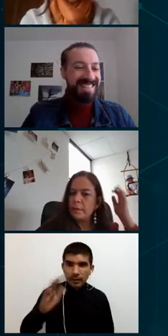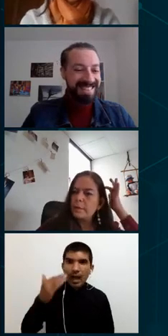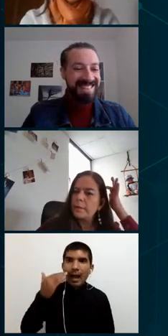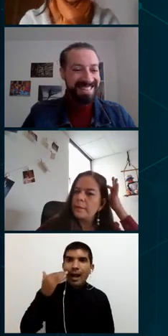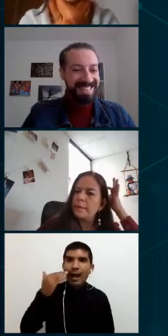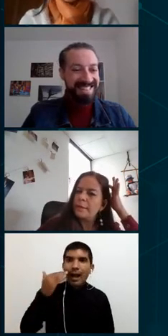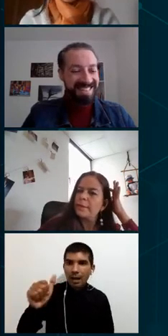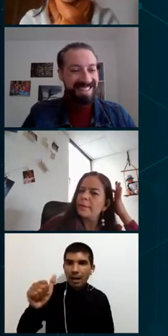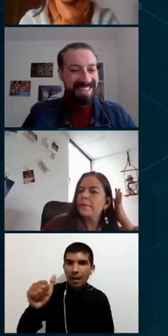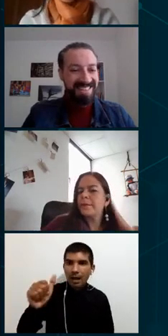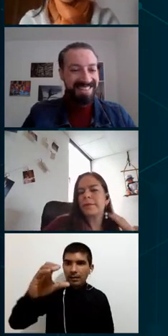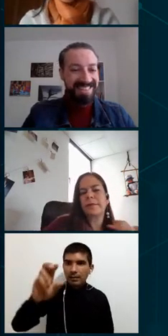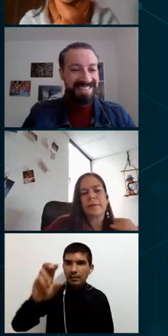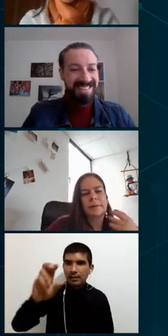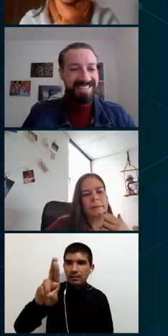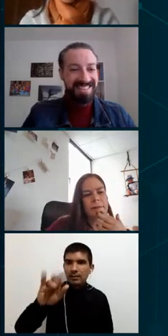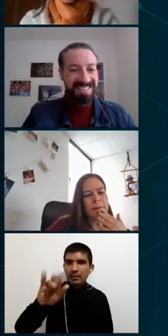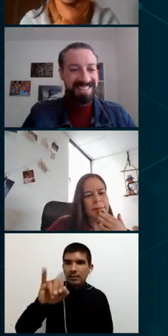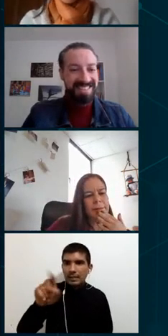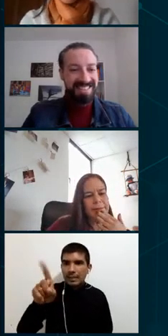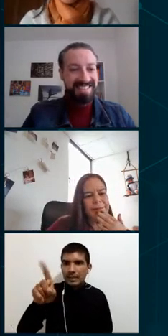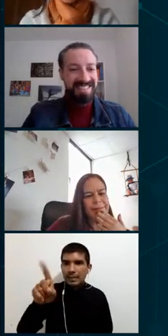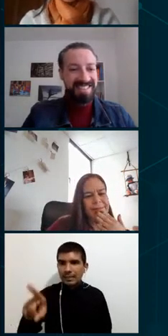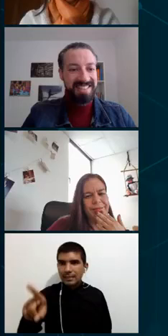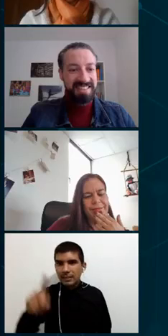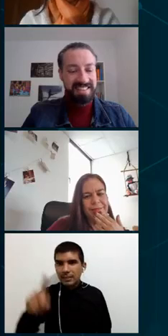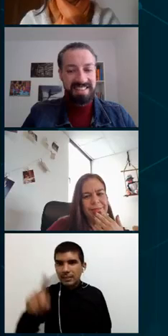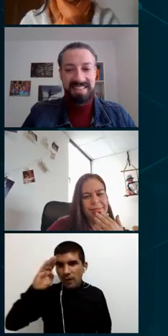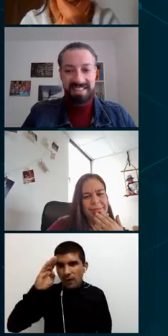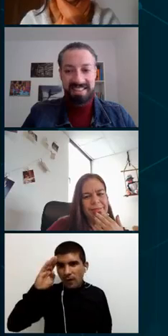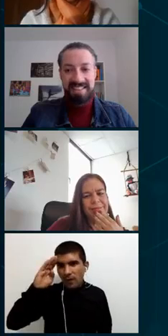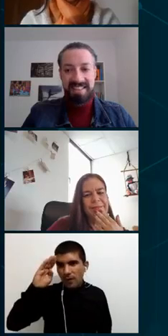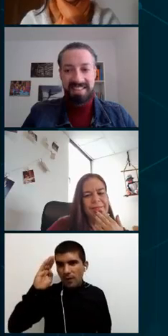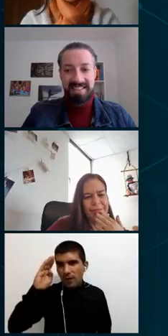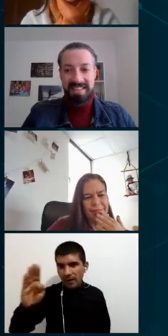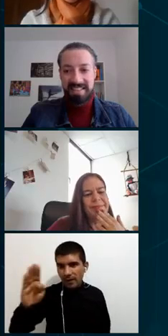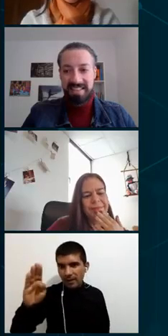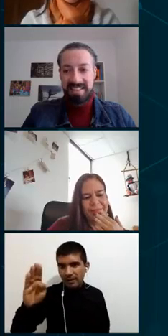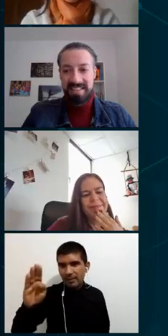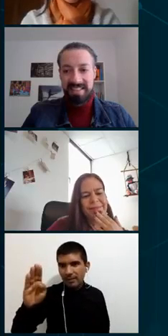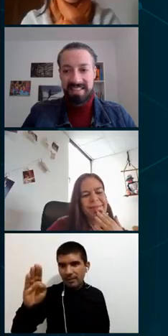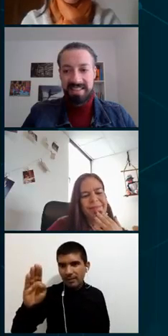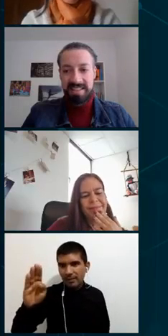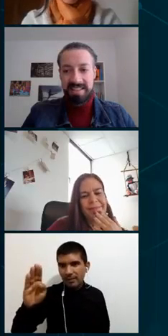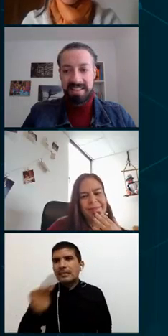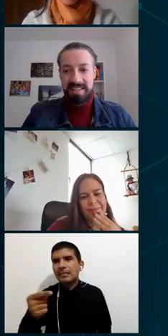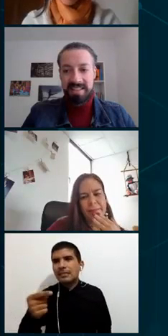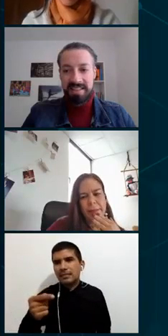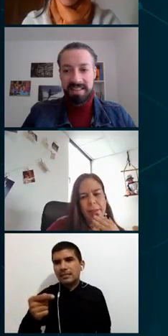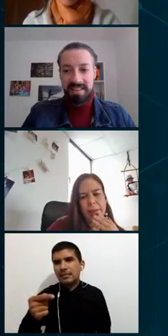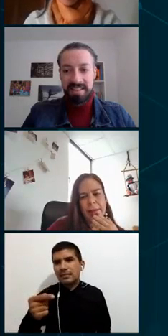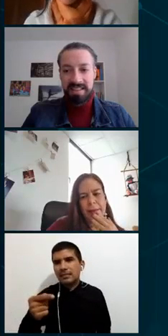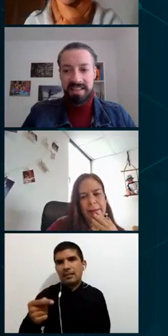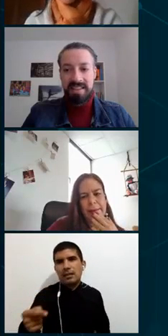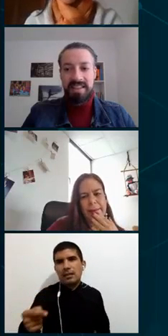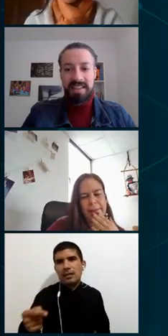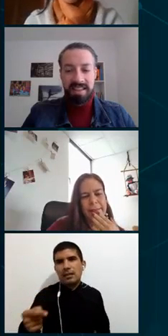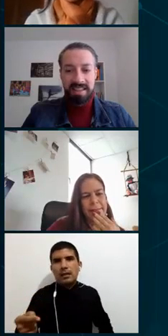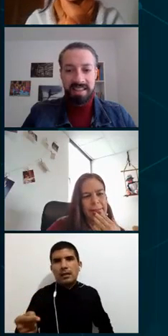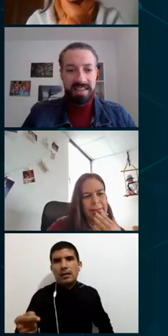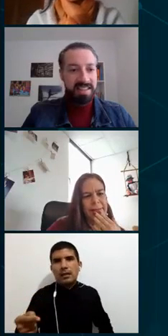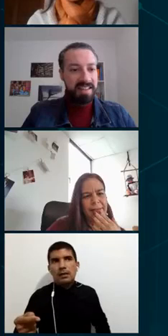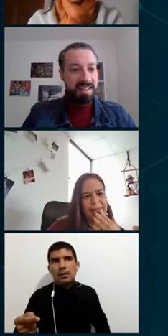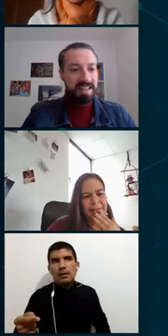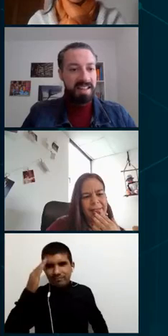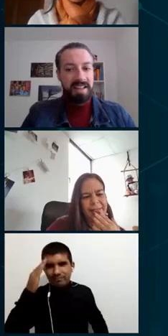con nosotros y nos Sí. dice redefinir las tiendas y almacenes para que sean espacios y abiertos. Gracias, Cris. Aquí